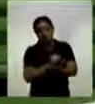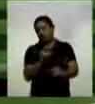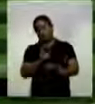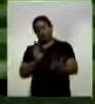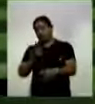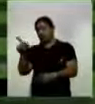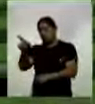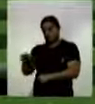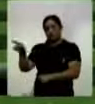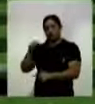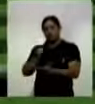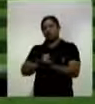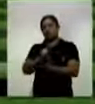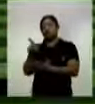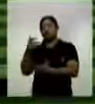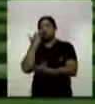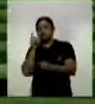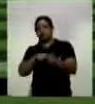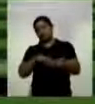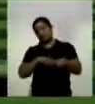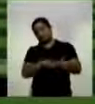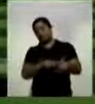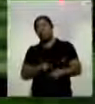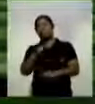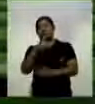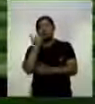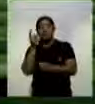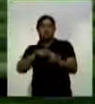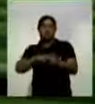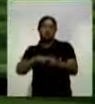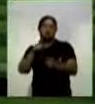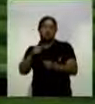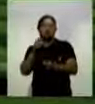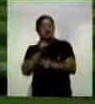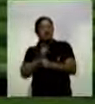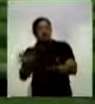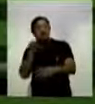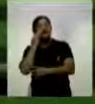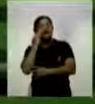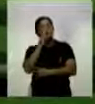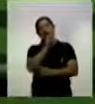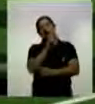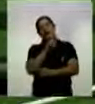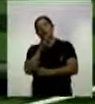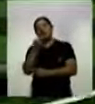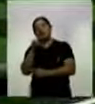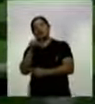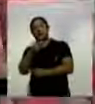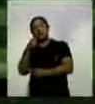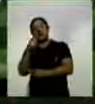Si quieres integrarte a este proyecto, puedes pedir informes en la cuenta de Facebook CARF Tlaxcala.